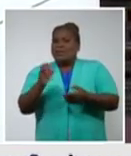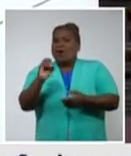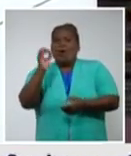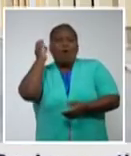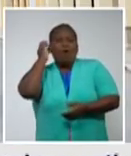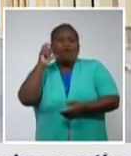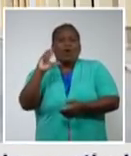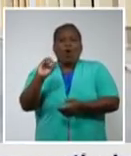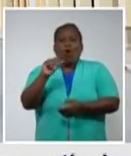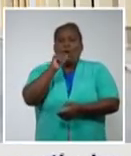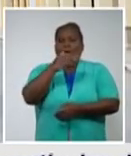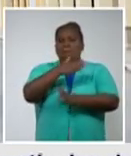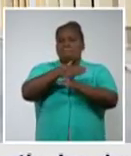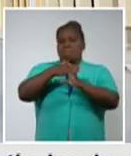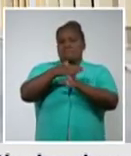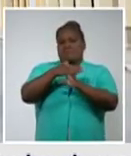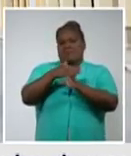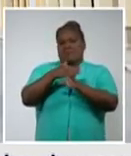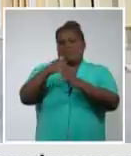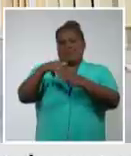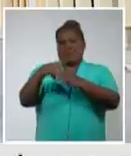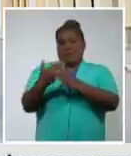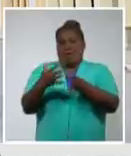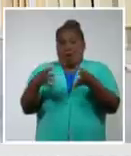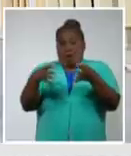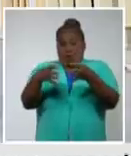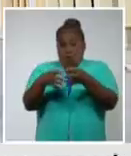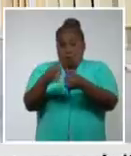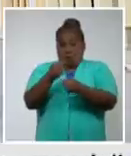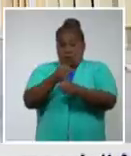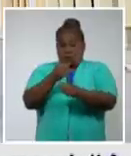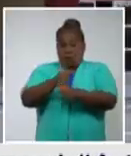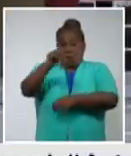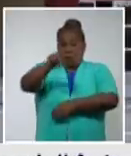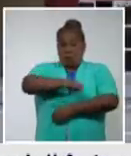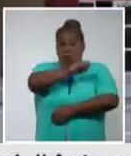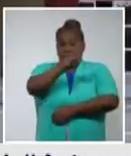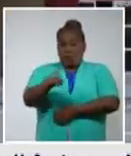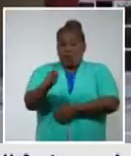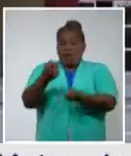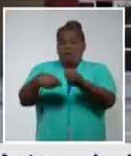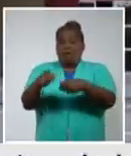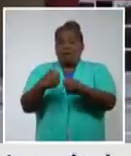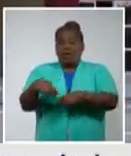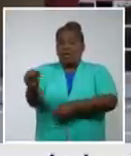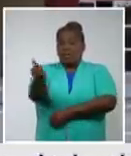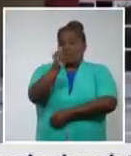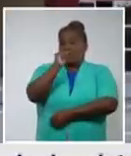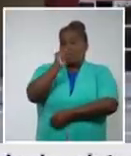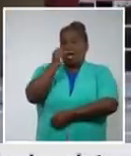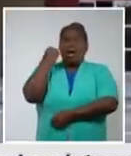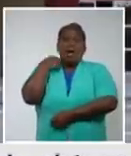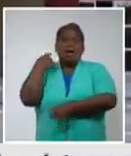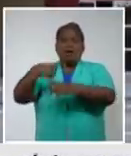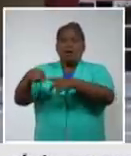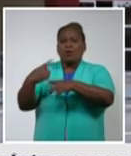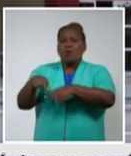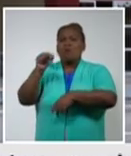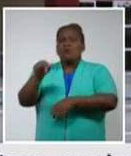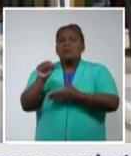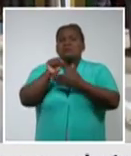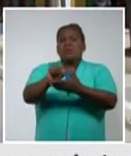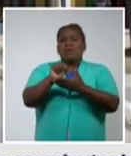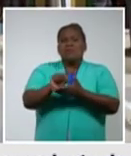el mediodía. El Grupo Temporal en Granma prohibió la venta de bebidas alcohólicas y limitó el servicio de poncheros y de trabajadores por